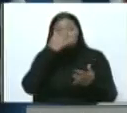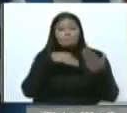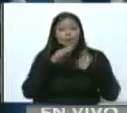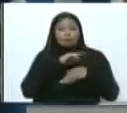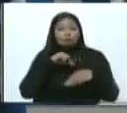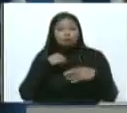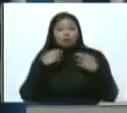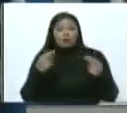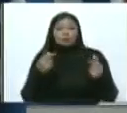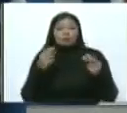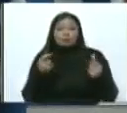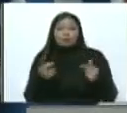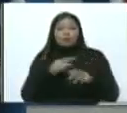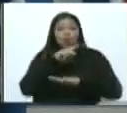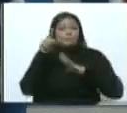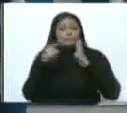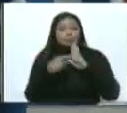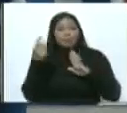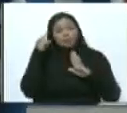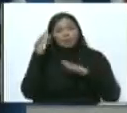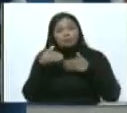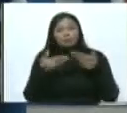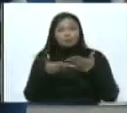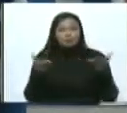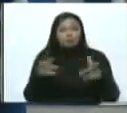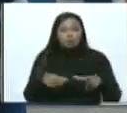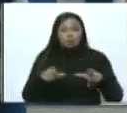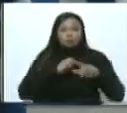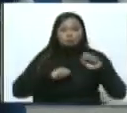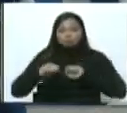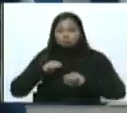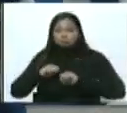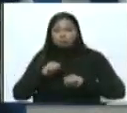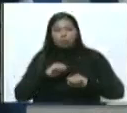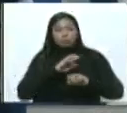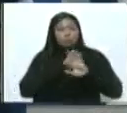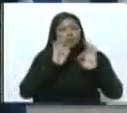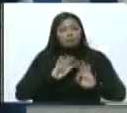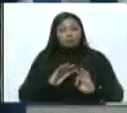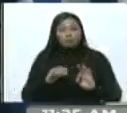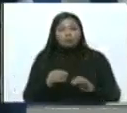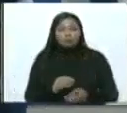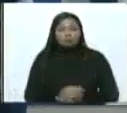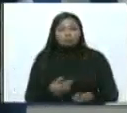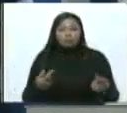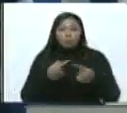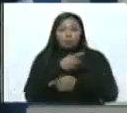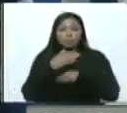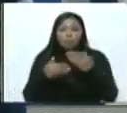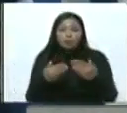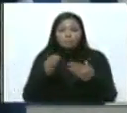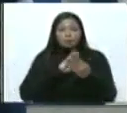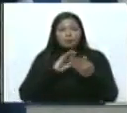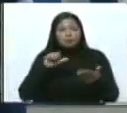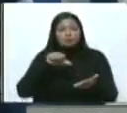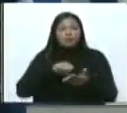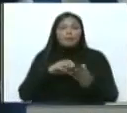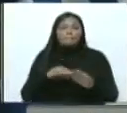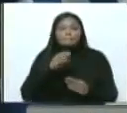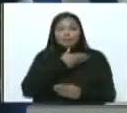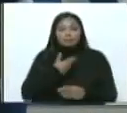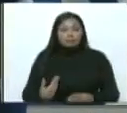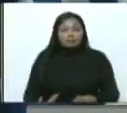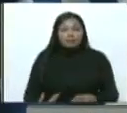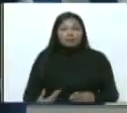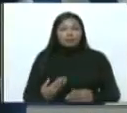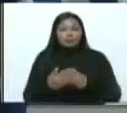estar activos las 24 horas, todos los despachos desplegados, particularmente en una cruzada que el ciudadano presidente de la